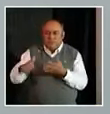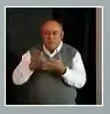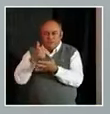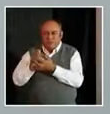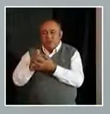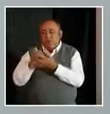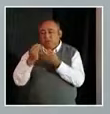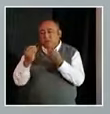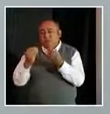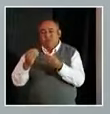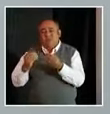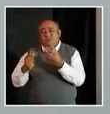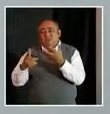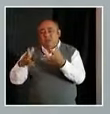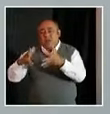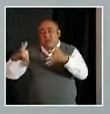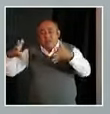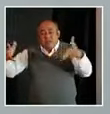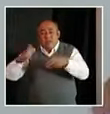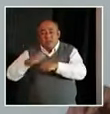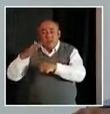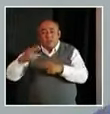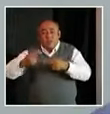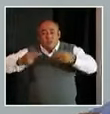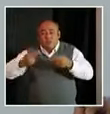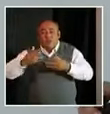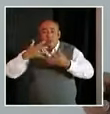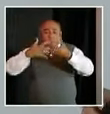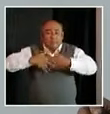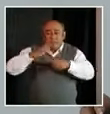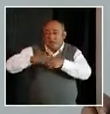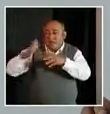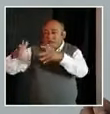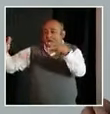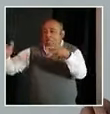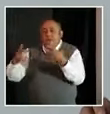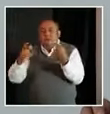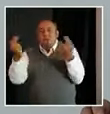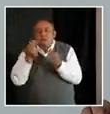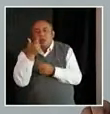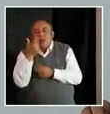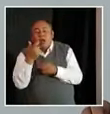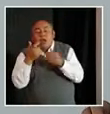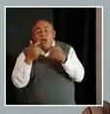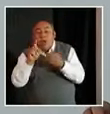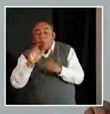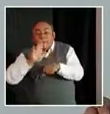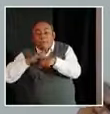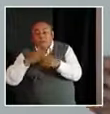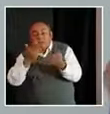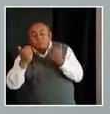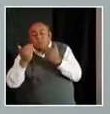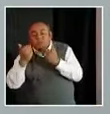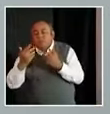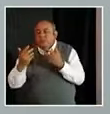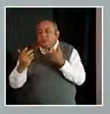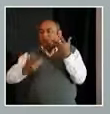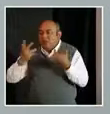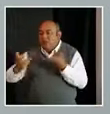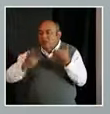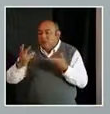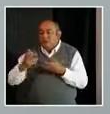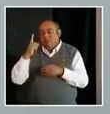tener que incrementar definitivamente nuestro abastecimiento para poder hacer frente a esta